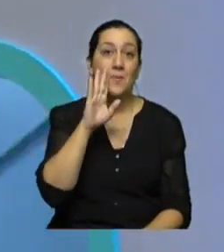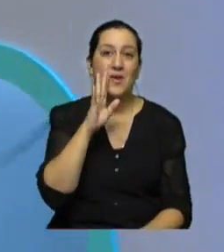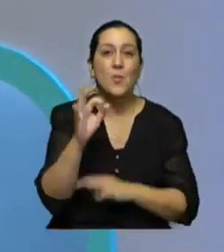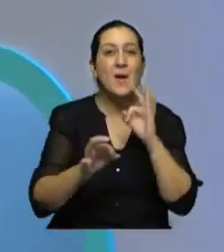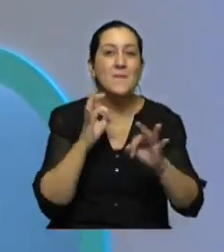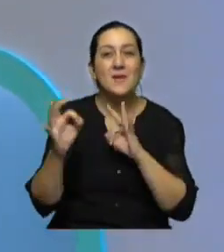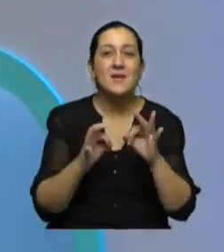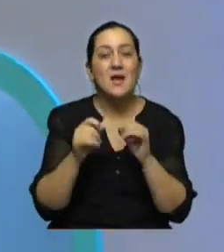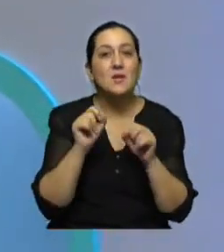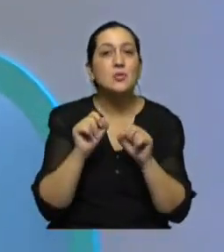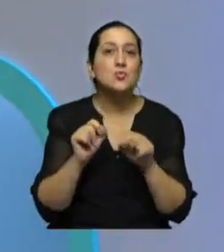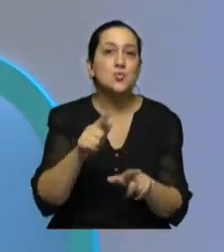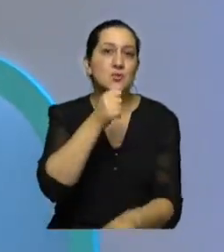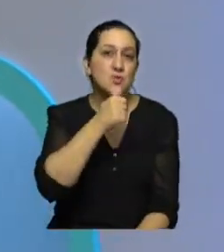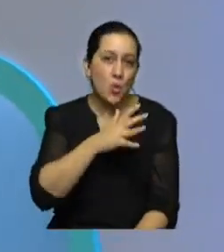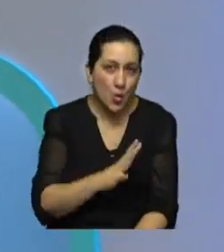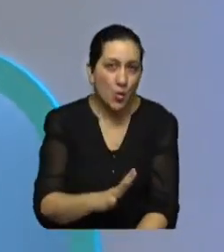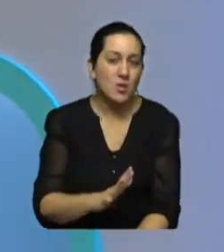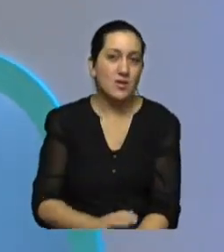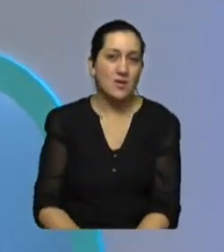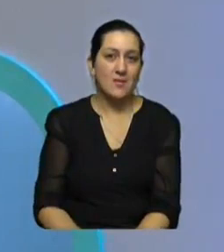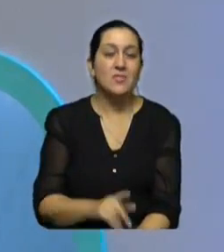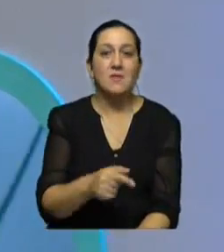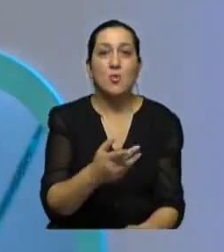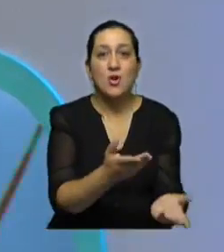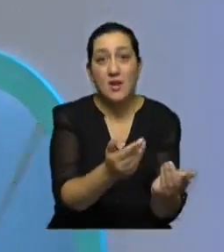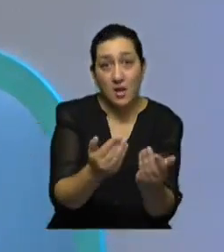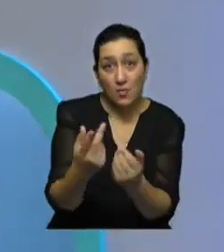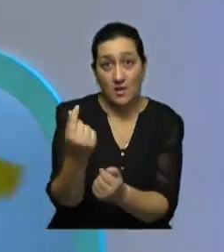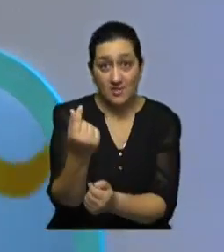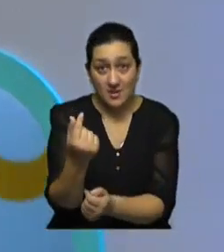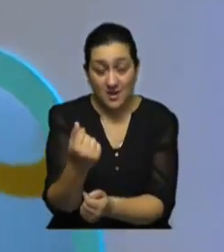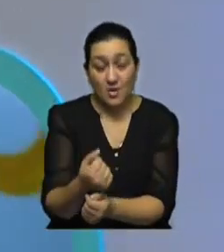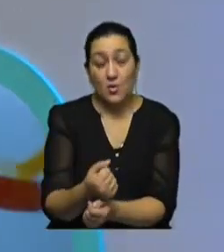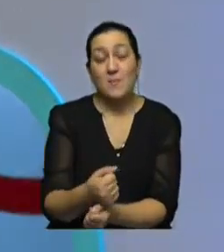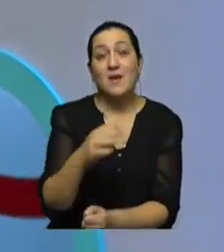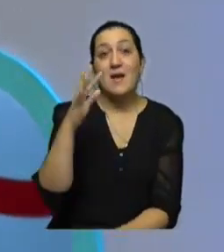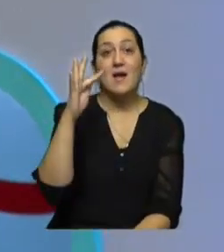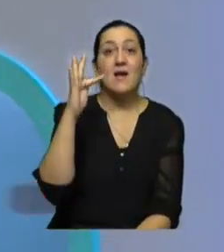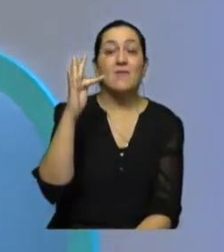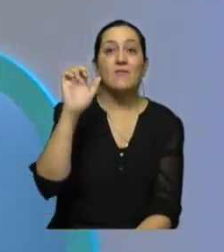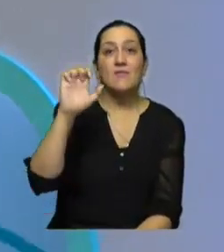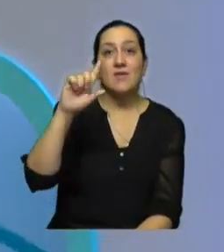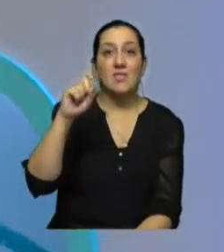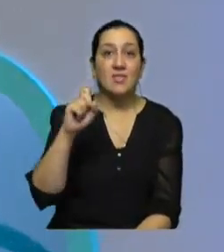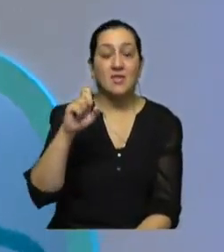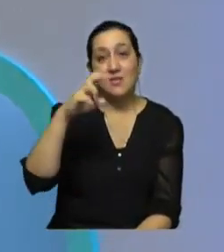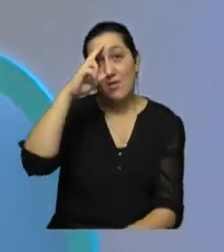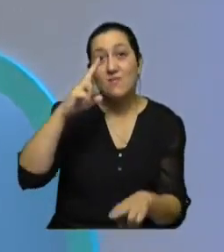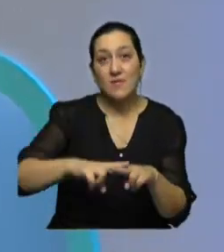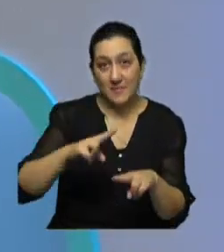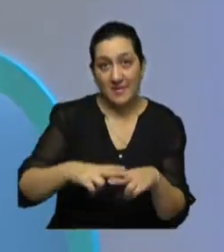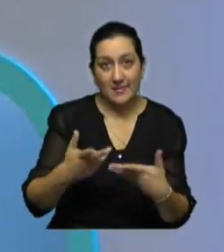venimos trabajando hace tiempo ya, porque tenemos que recolectar muchísimo dinero y necesitamos de todos ustedes. Muchísimo de verdad. Muchísimo de